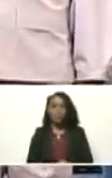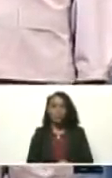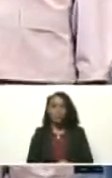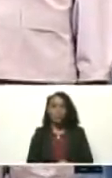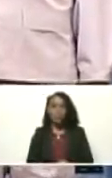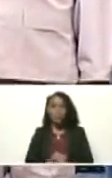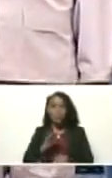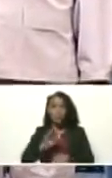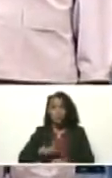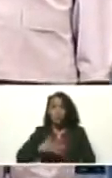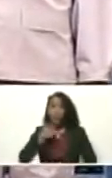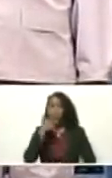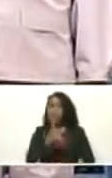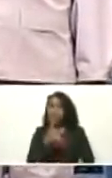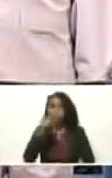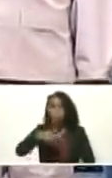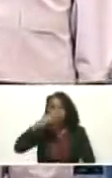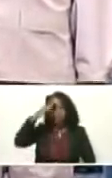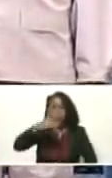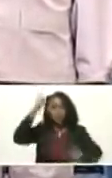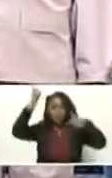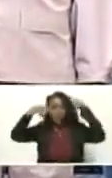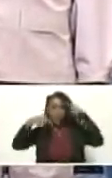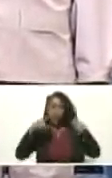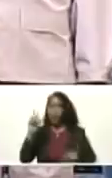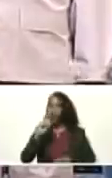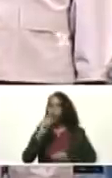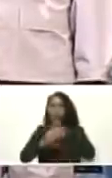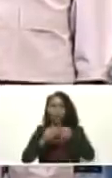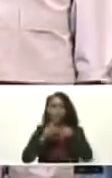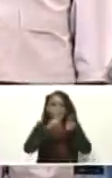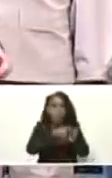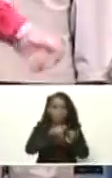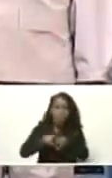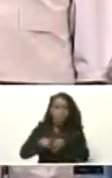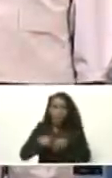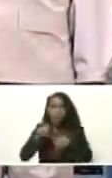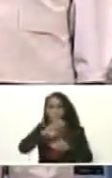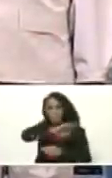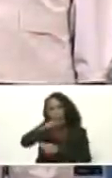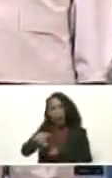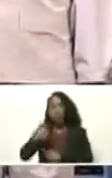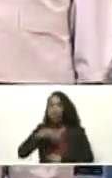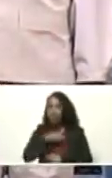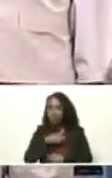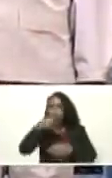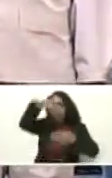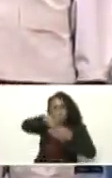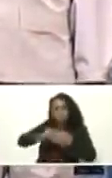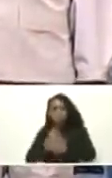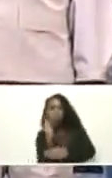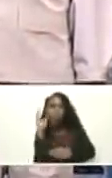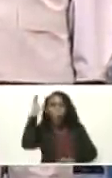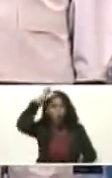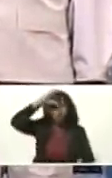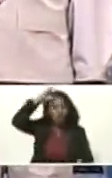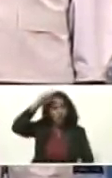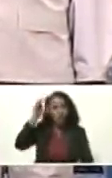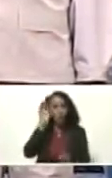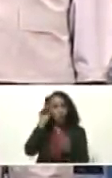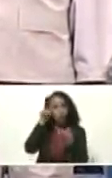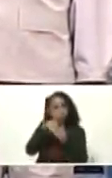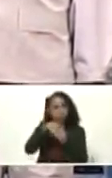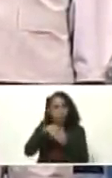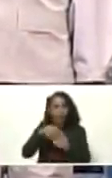podemos decir que el comandante Chávez no aró en el mar. Hemos sembrado conciencia en